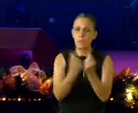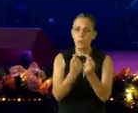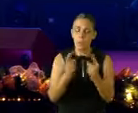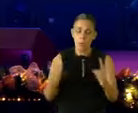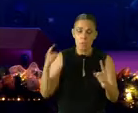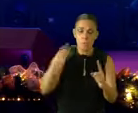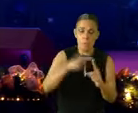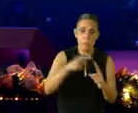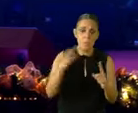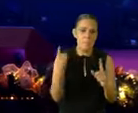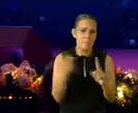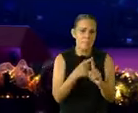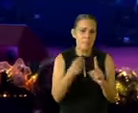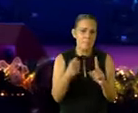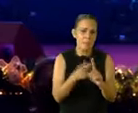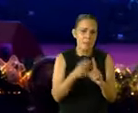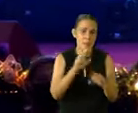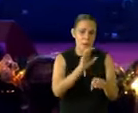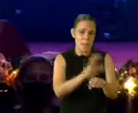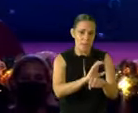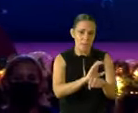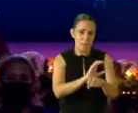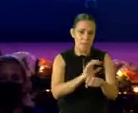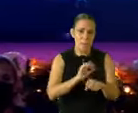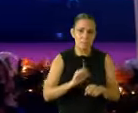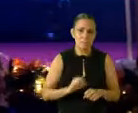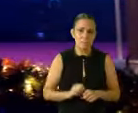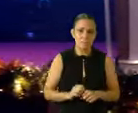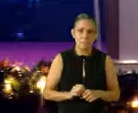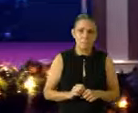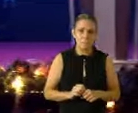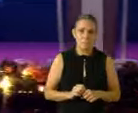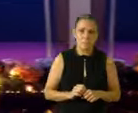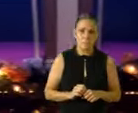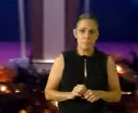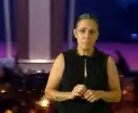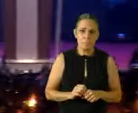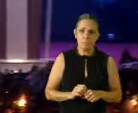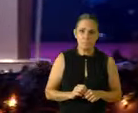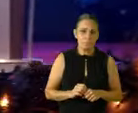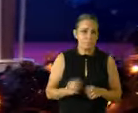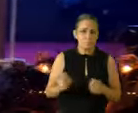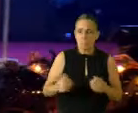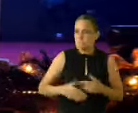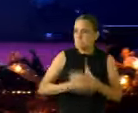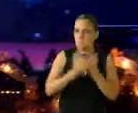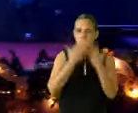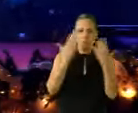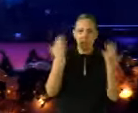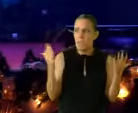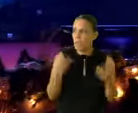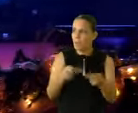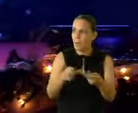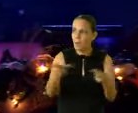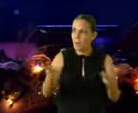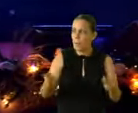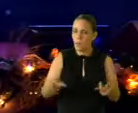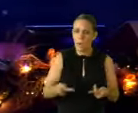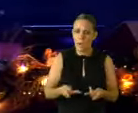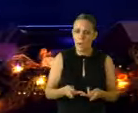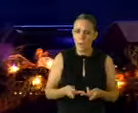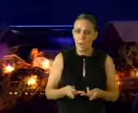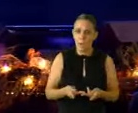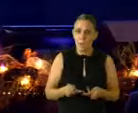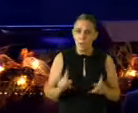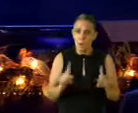del Getsemaní. Y llegamos primero y no había ningún lugar donde uno pudiera asistir al baño. Y suena raro